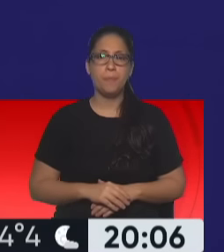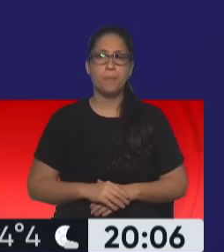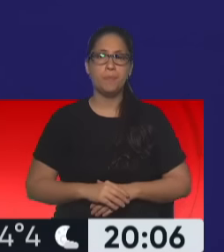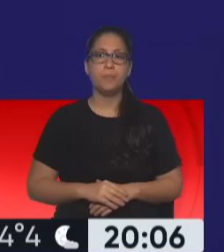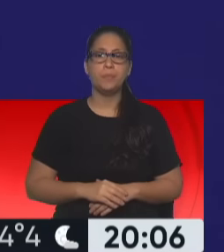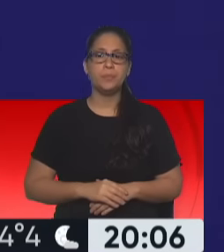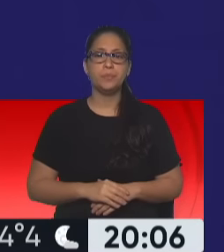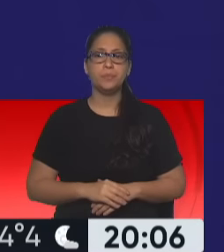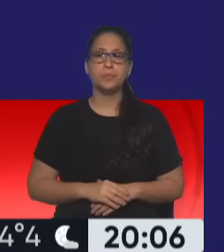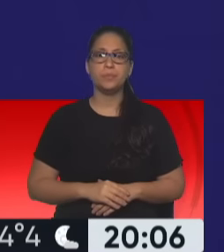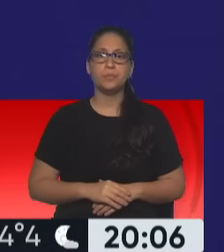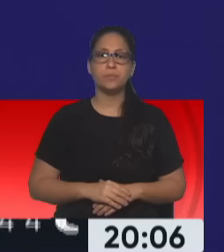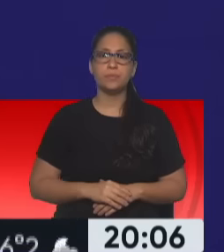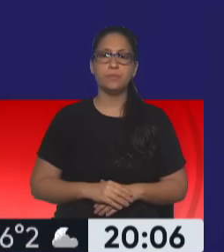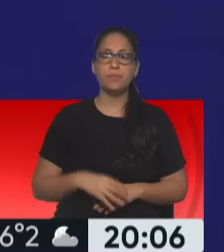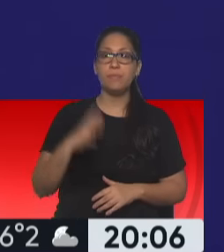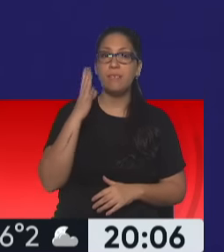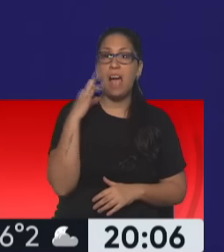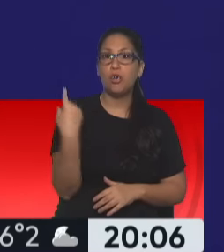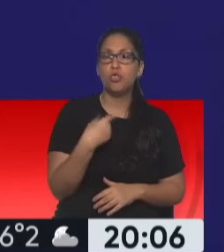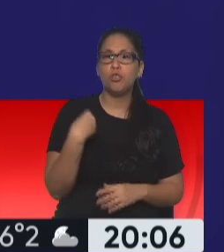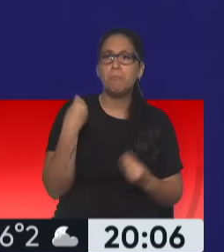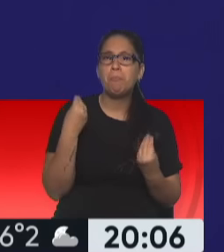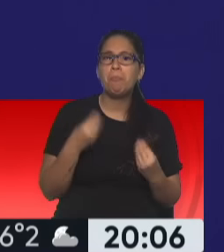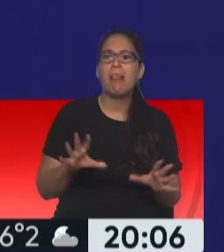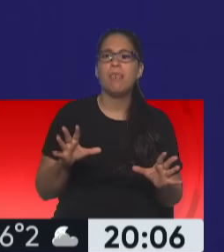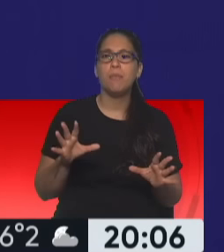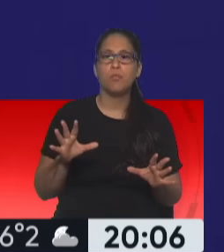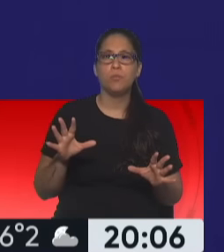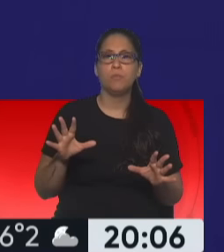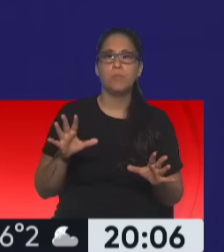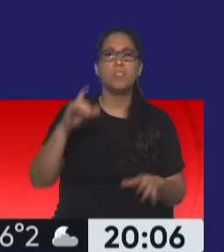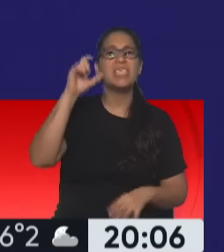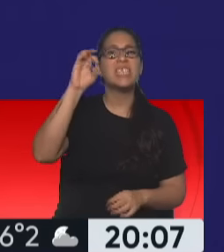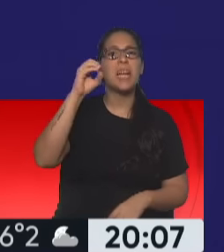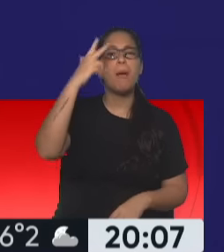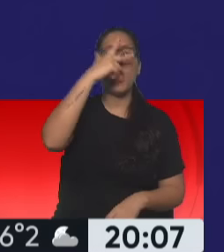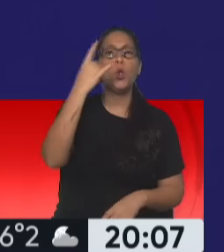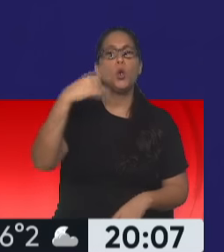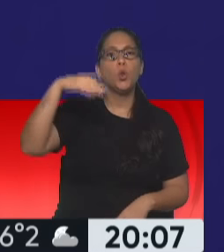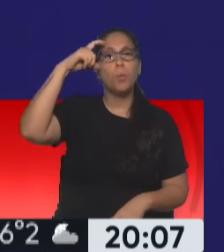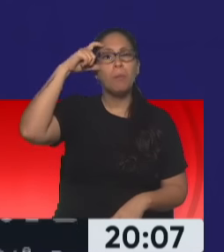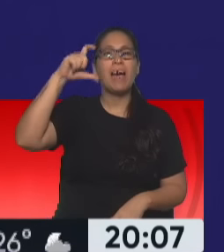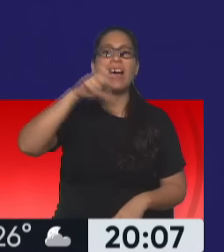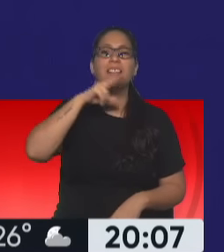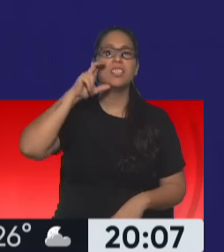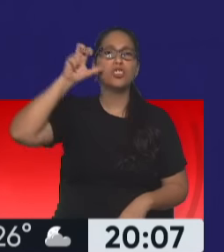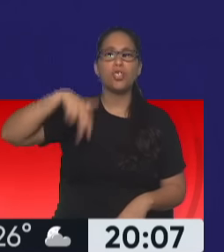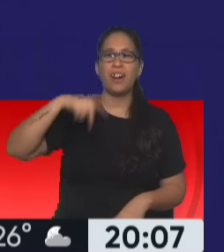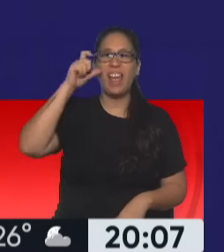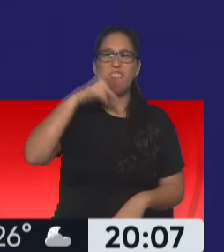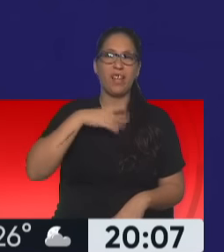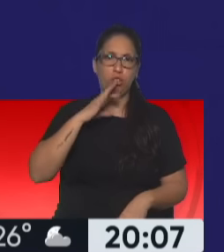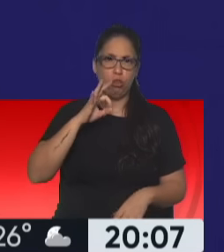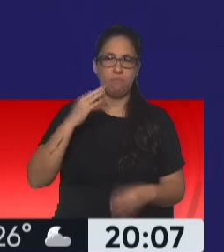Una de las cosas que nos perdimos en el medio es lo que se llama el efecto Hume-Cantillon, y que tiene que ver con la forma en la